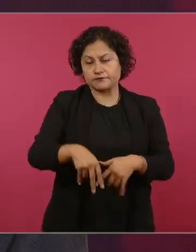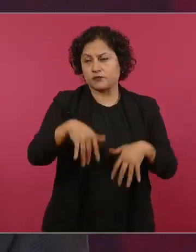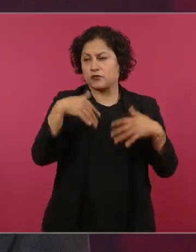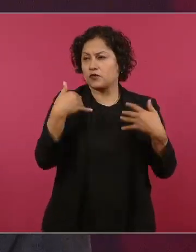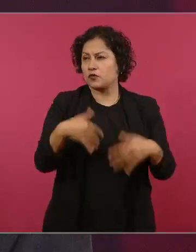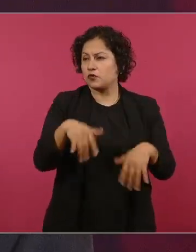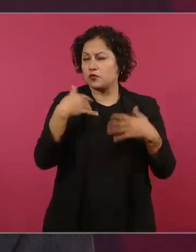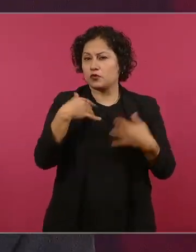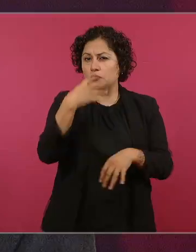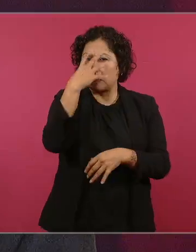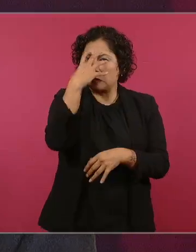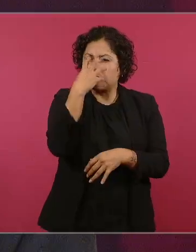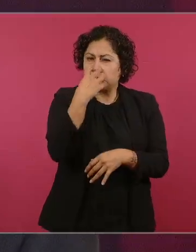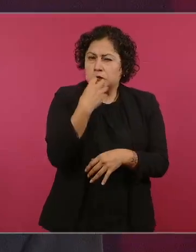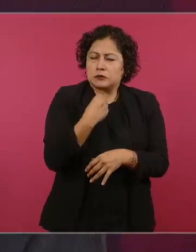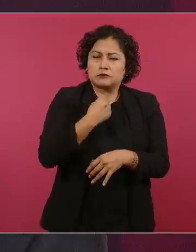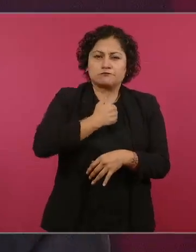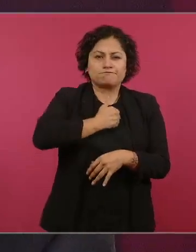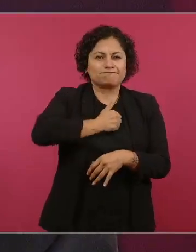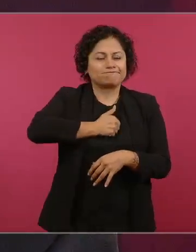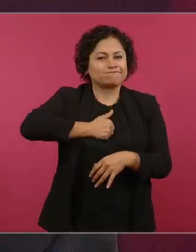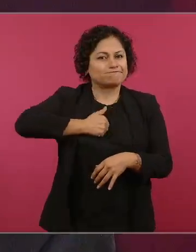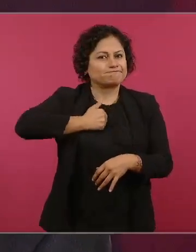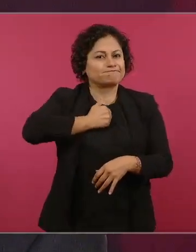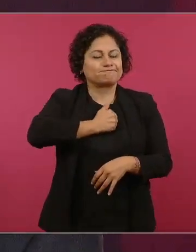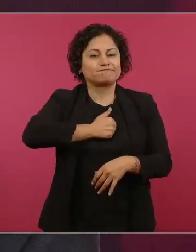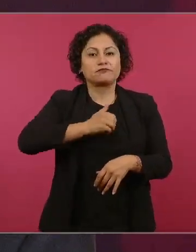tristes de nuestra historia, porque llegaron aquí